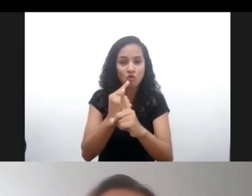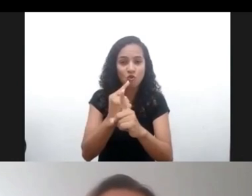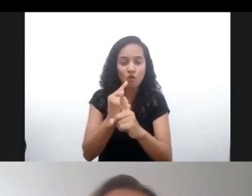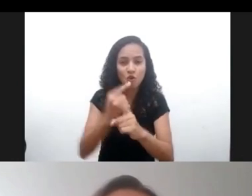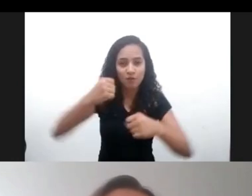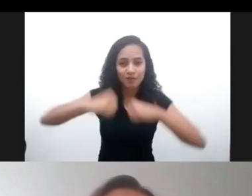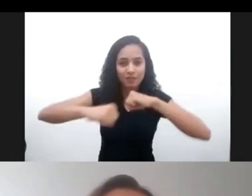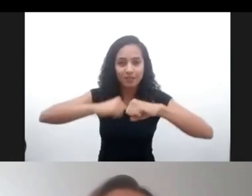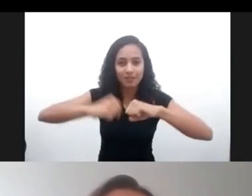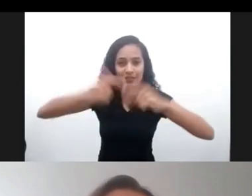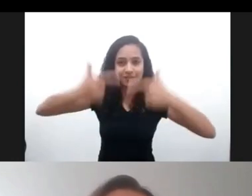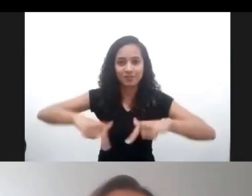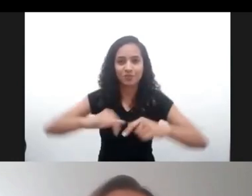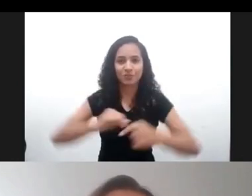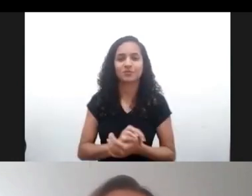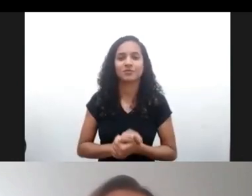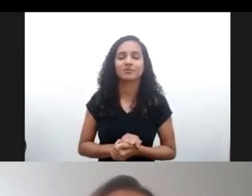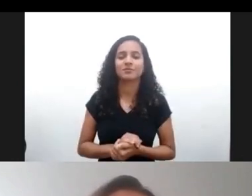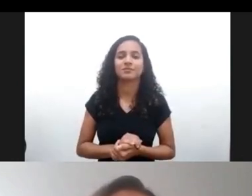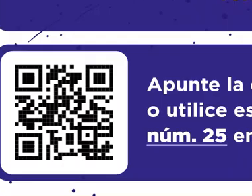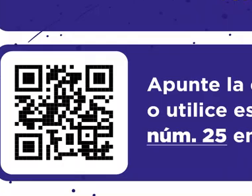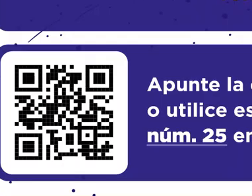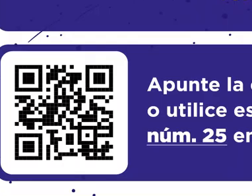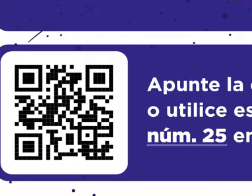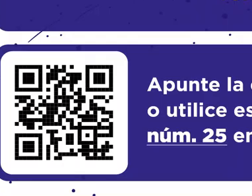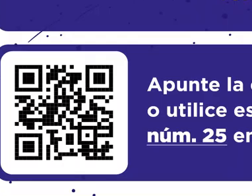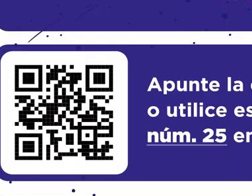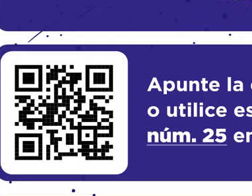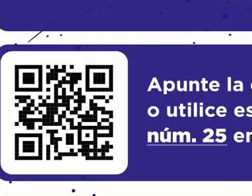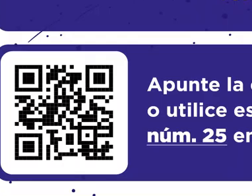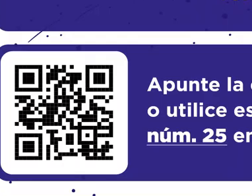por su presencia y nos vemos en la próxima o en el próximo debate. muchas gracias.